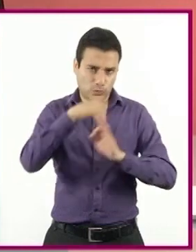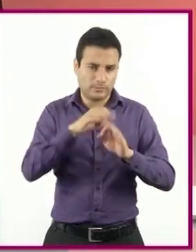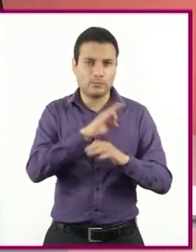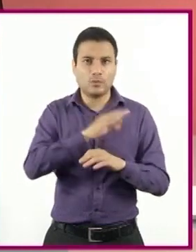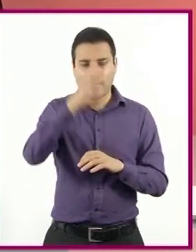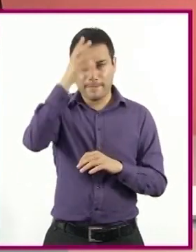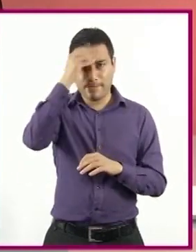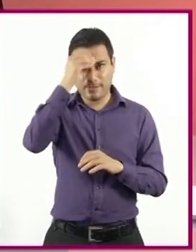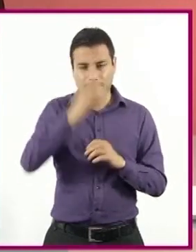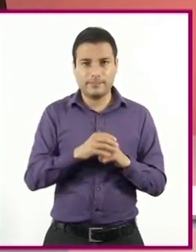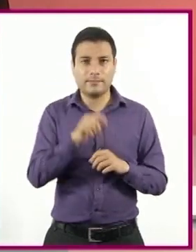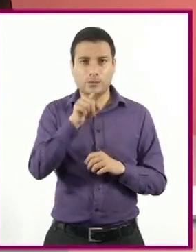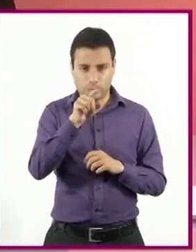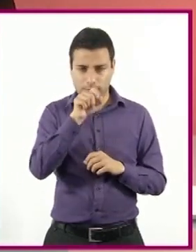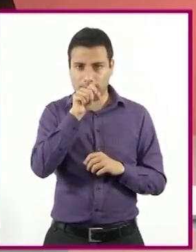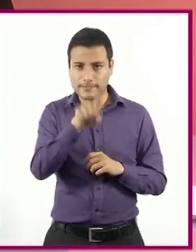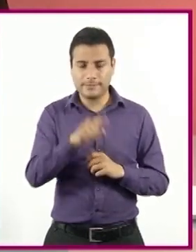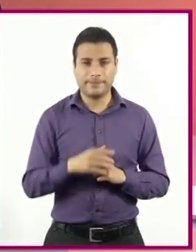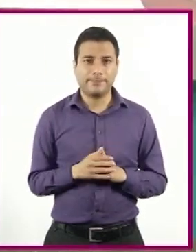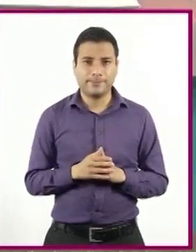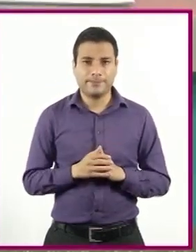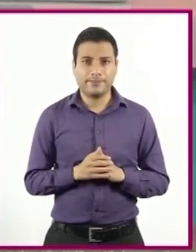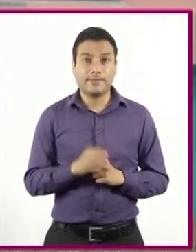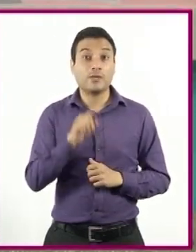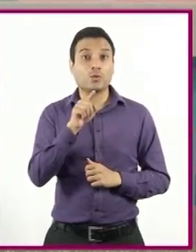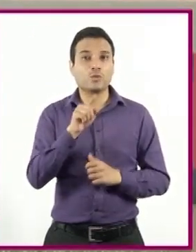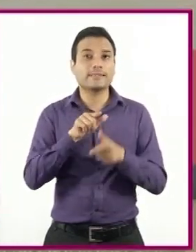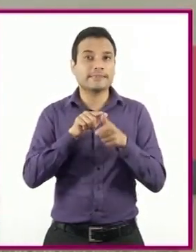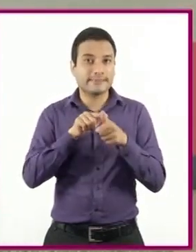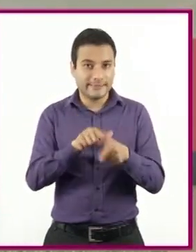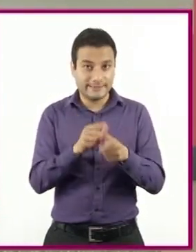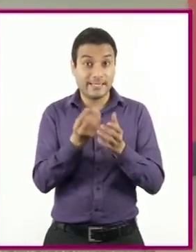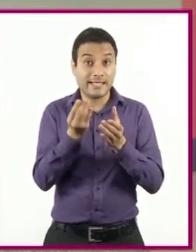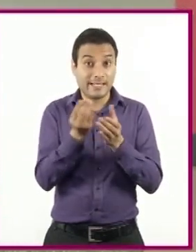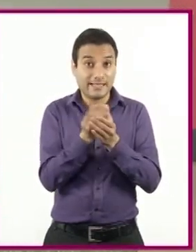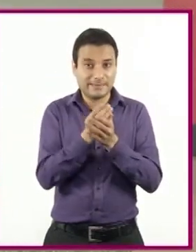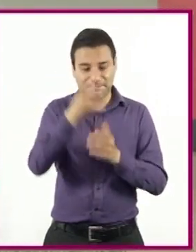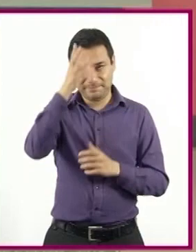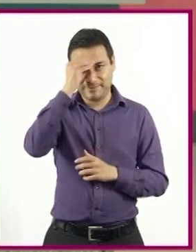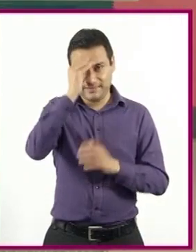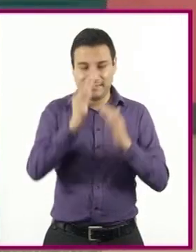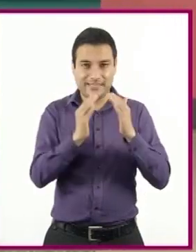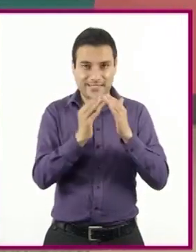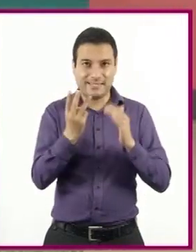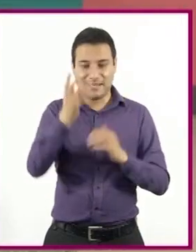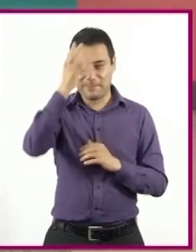ustedes forman parte de ella. Sigan atentos a la programación de Aprende en Casa 3